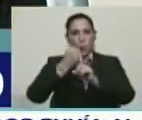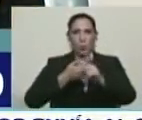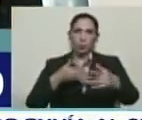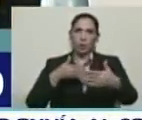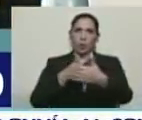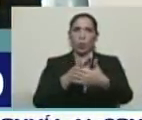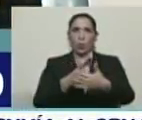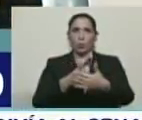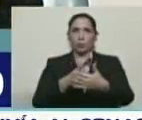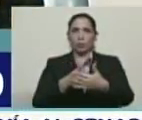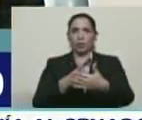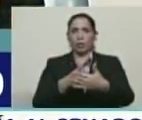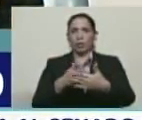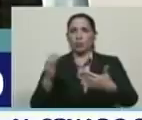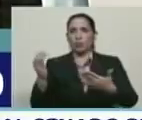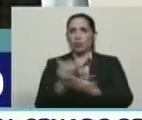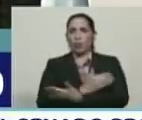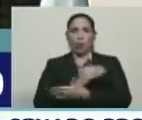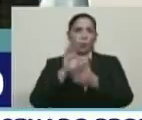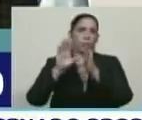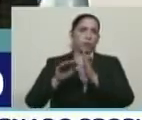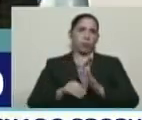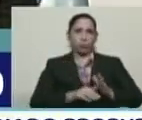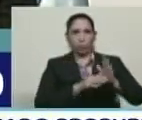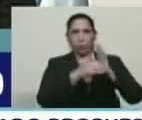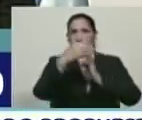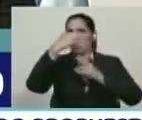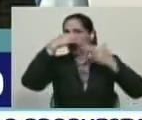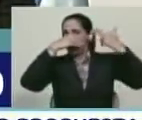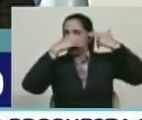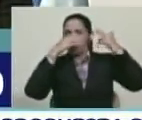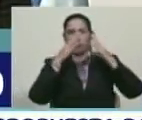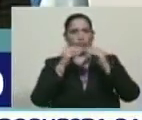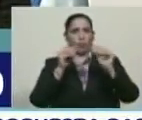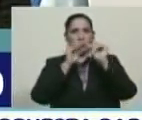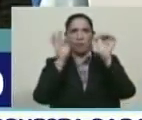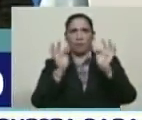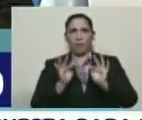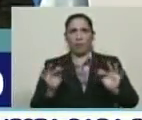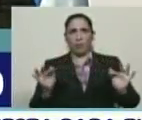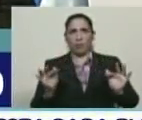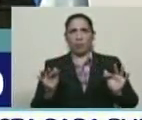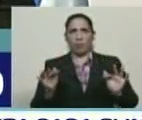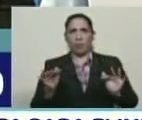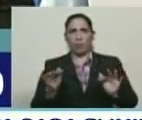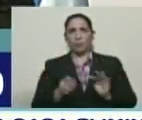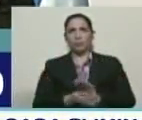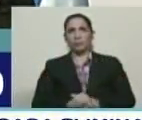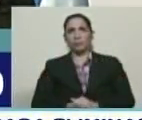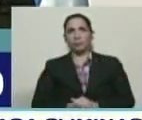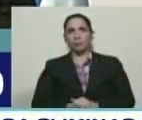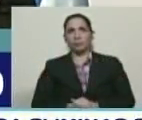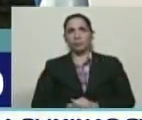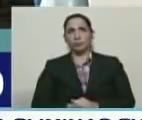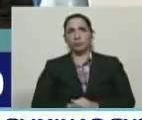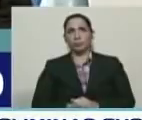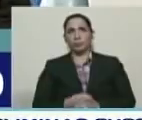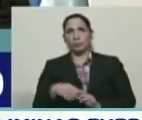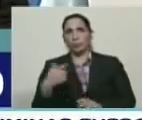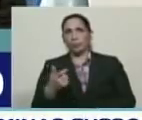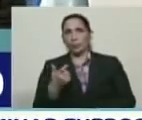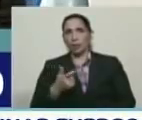delito en todas sus formas. Y, en este sentido, el año 2018... yo pudiera describirlo como un año